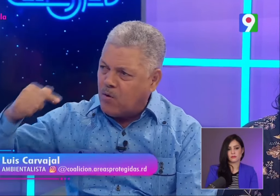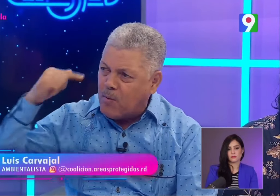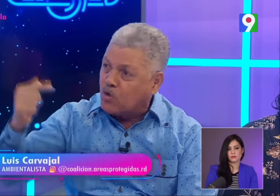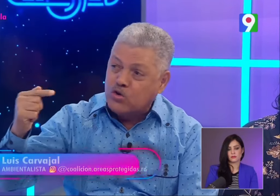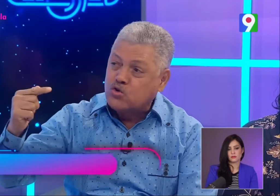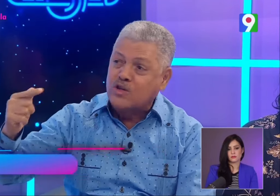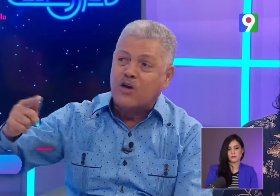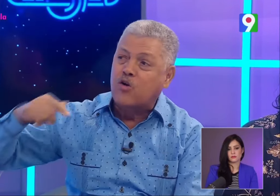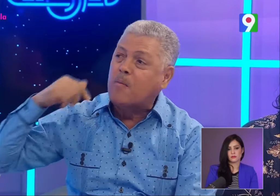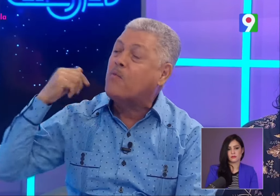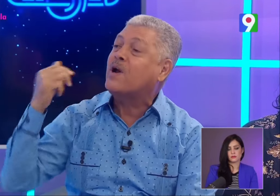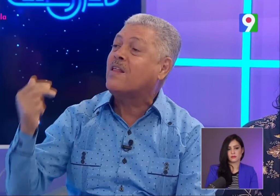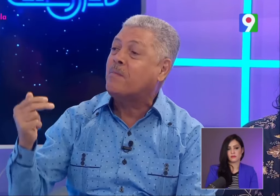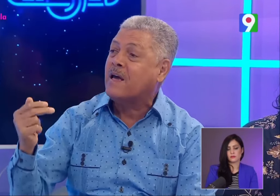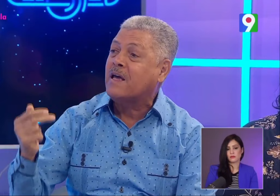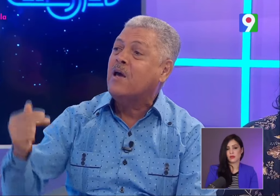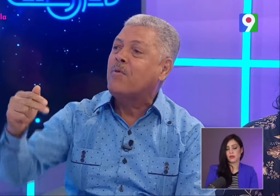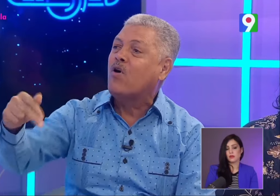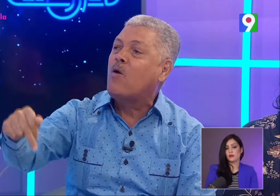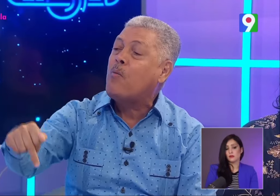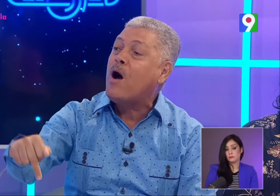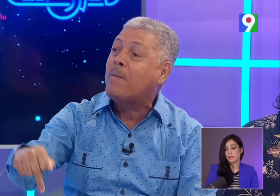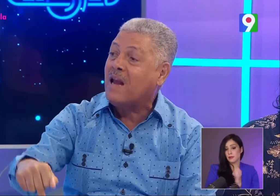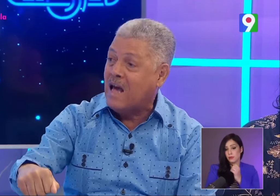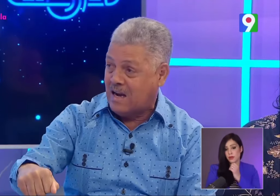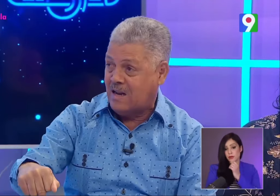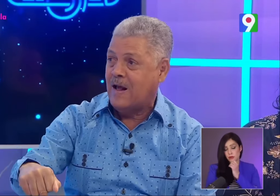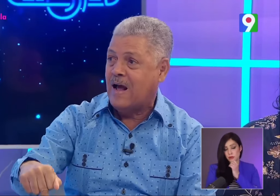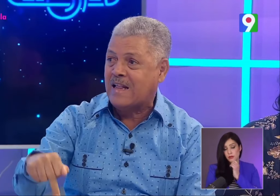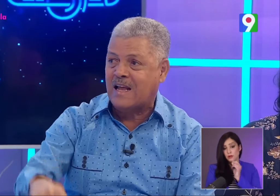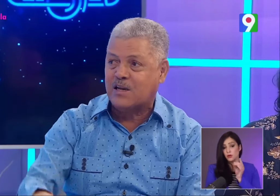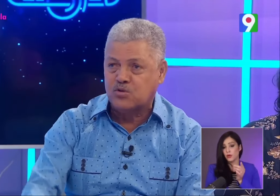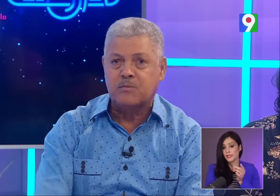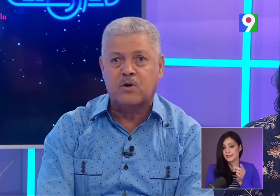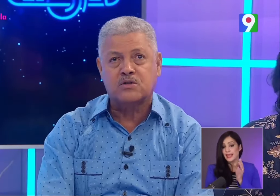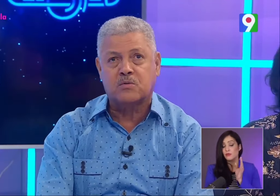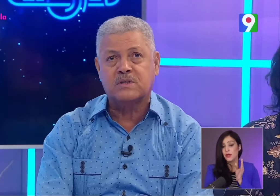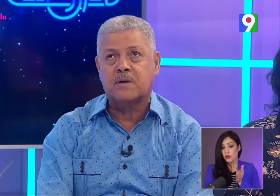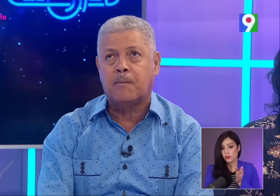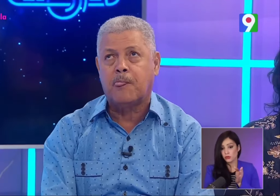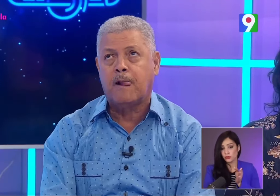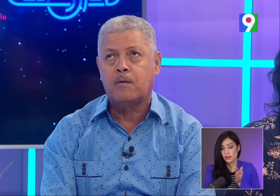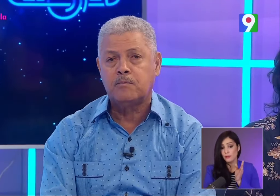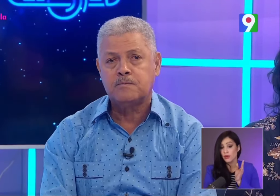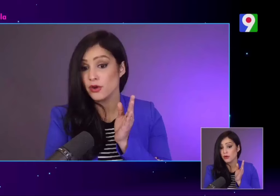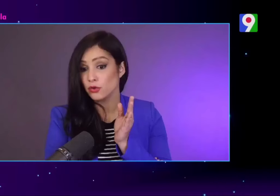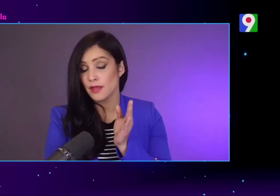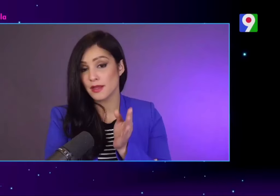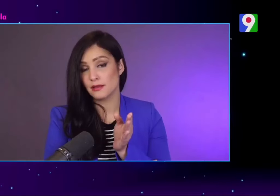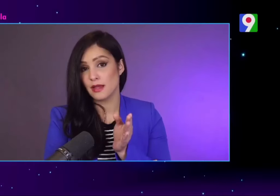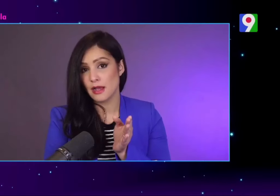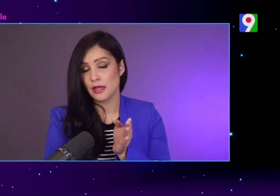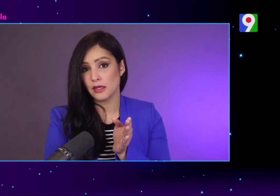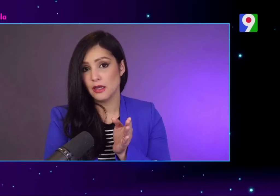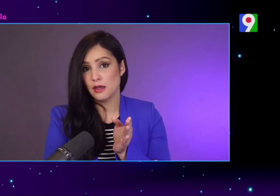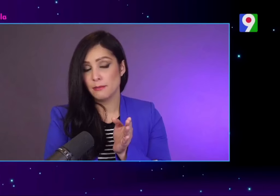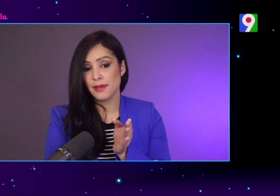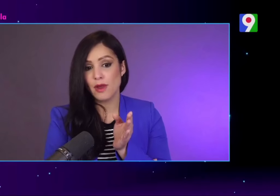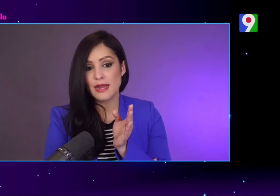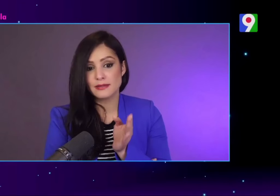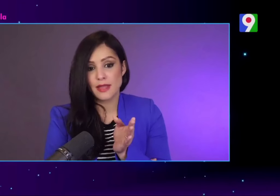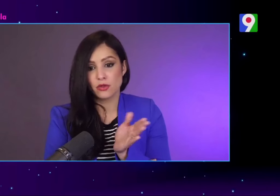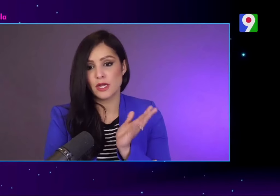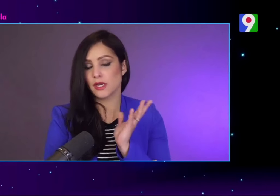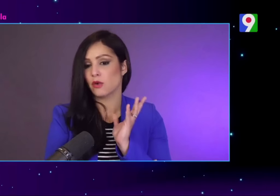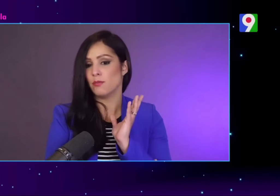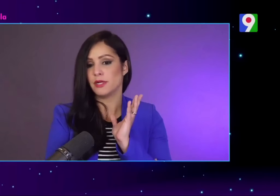la suprema nos vamos al constitucional o nos vamos fuera del país pero lo vamos aar Luis Qué bueno que qué bueno que ustedes están ahí pero